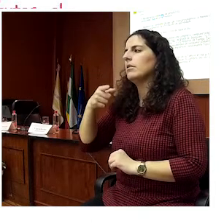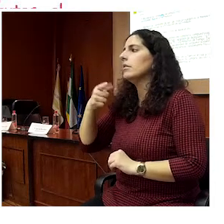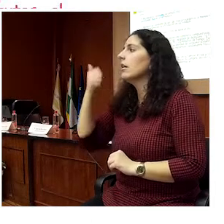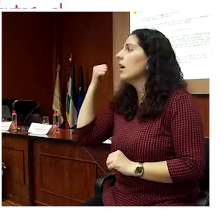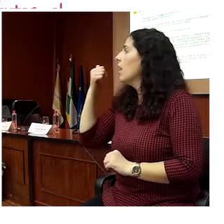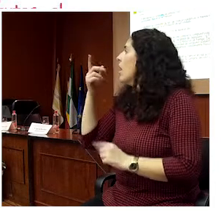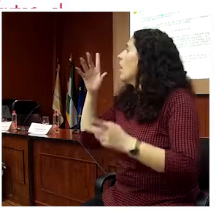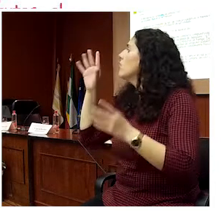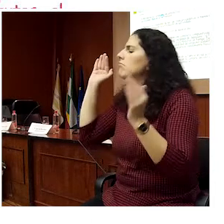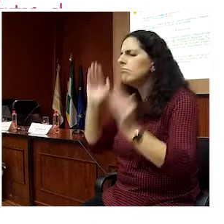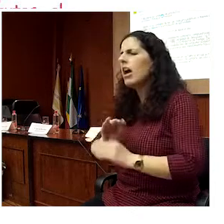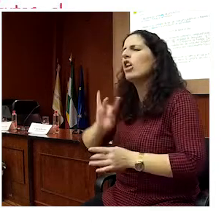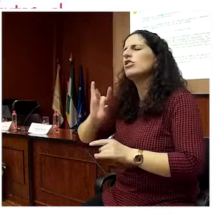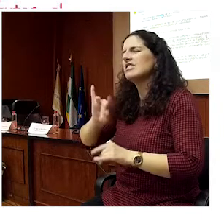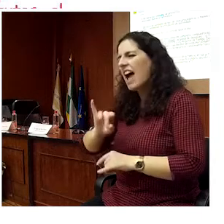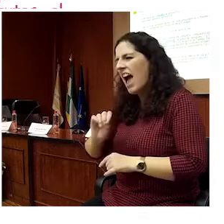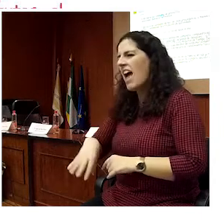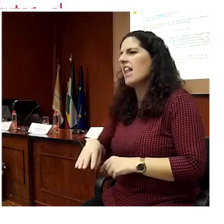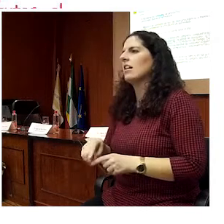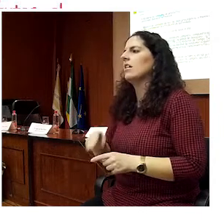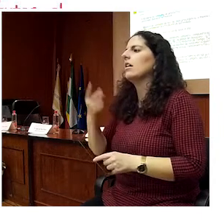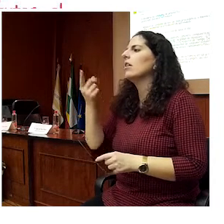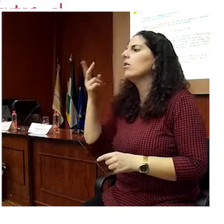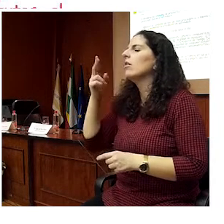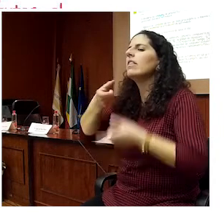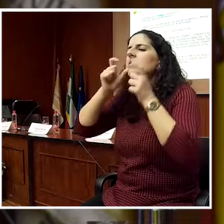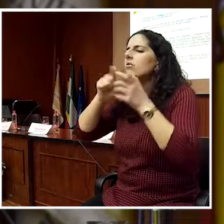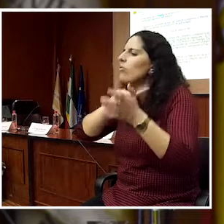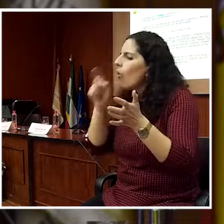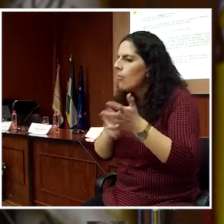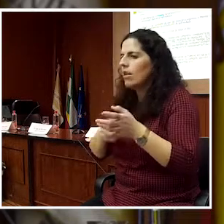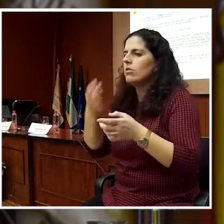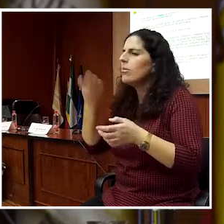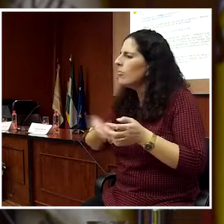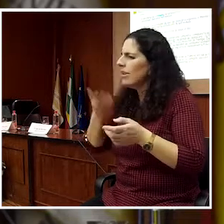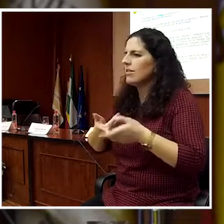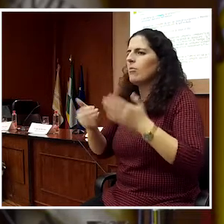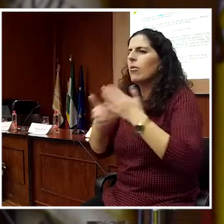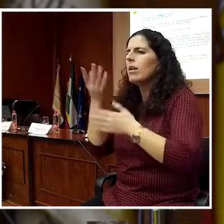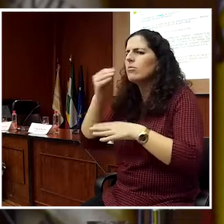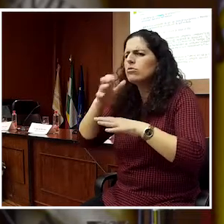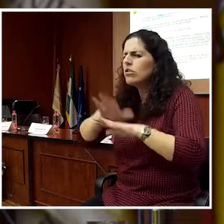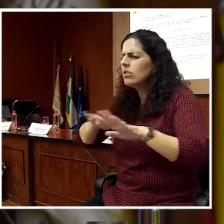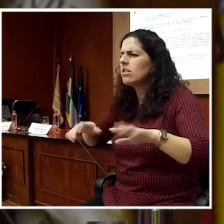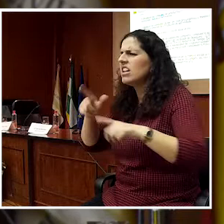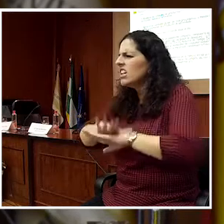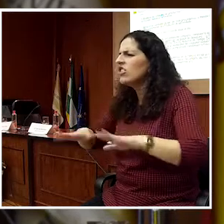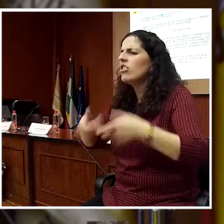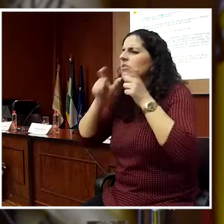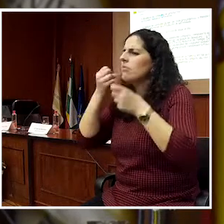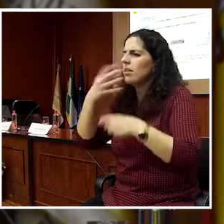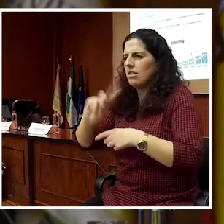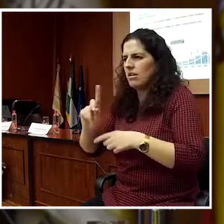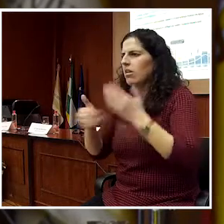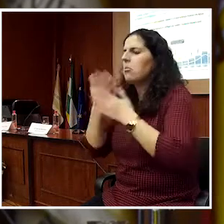antes, ¿no?, reducir el consumo de sal, nunca prescindir del desayuno completo, porque hemos visto que más del 40% de los niños obesos no